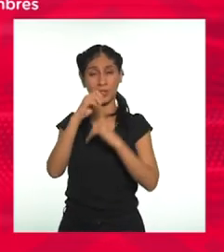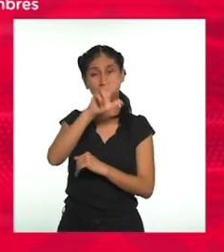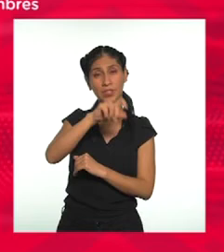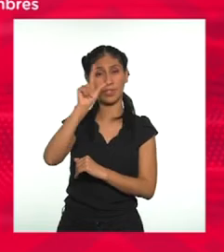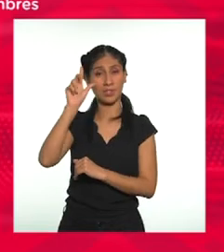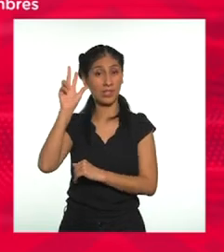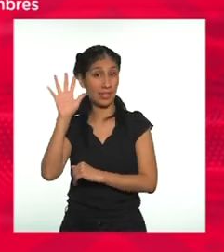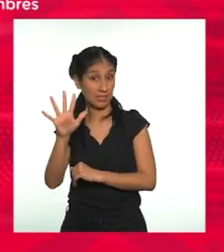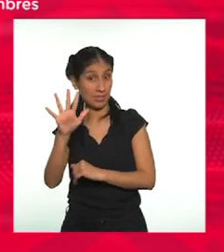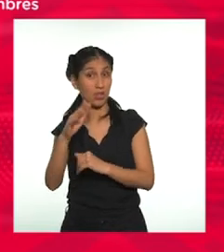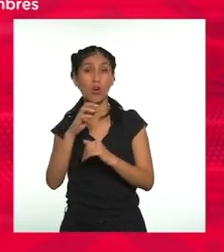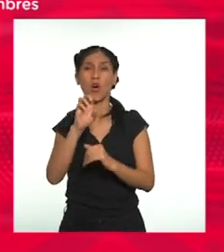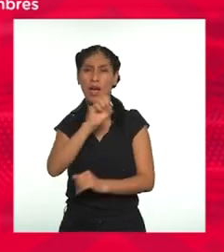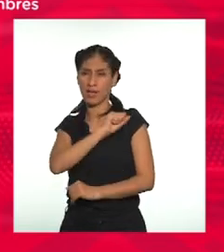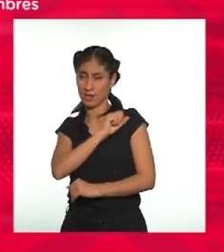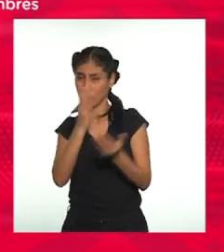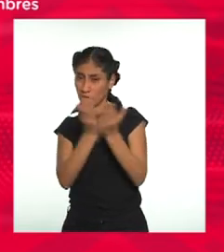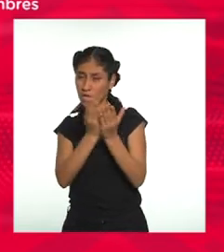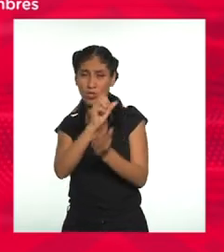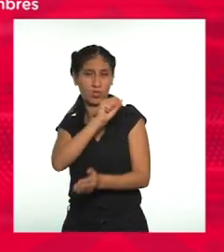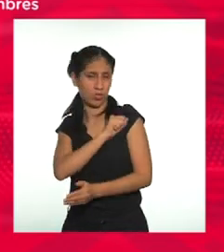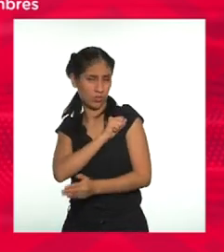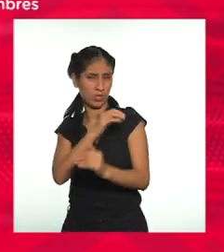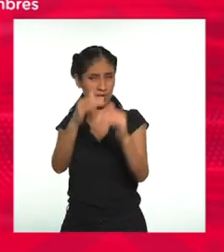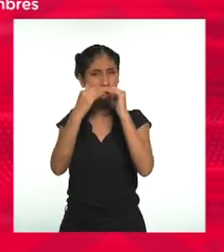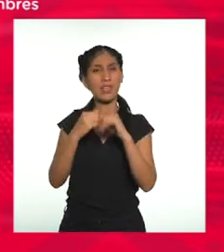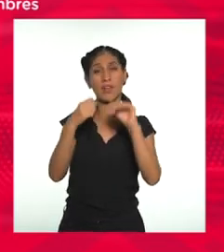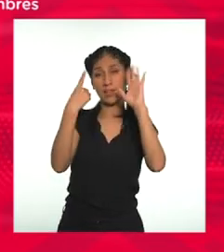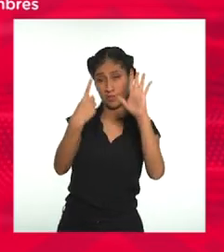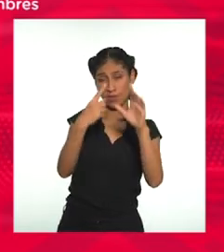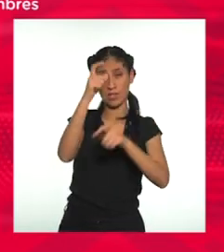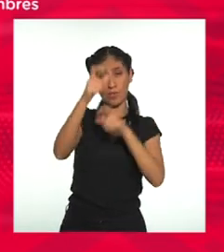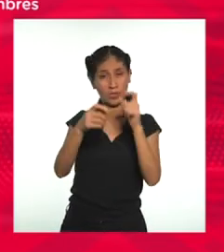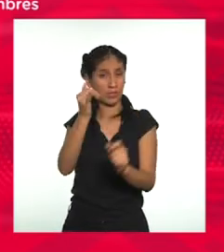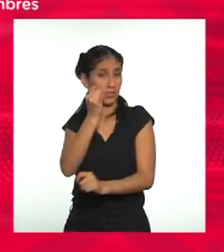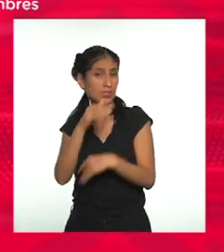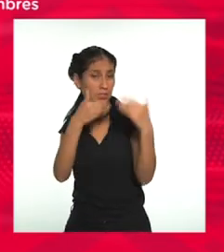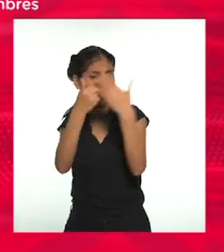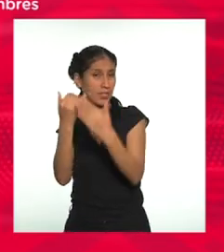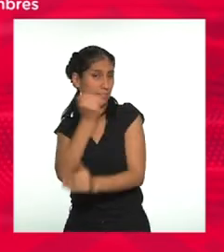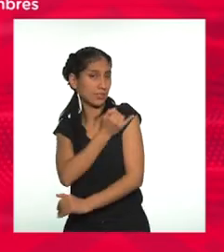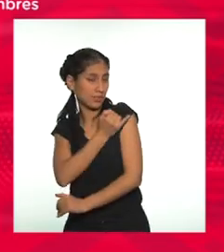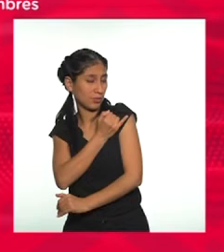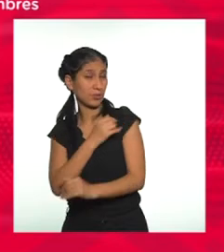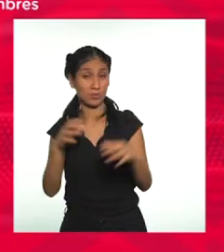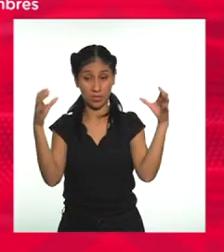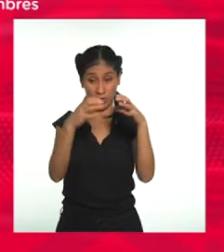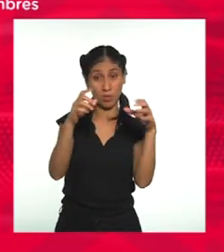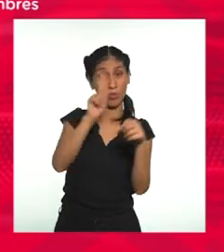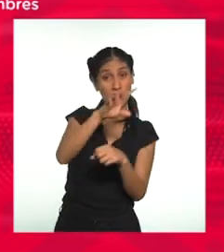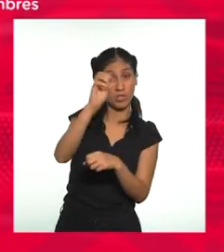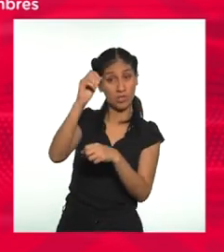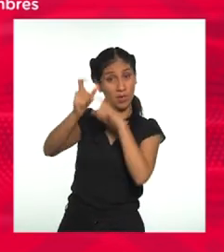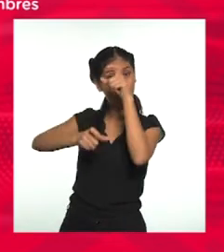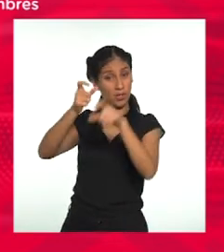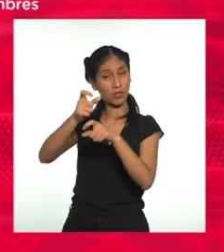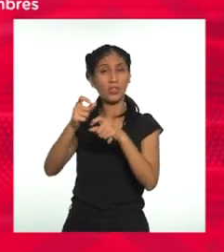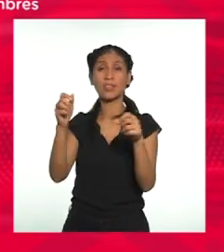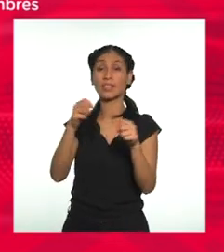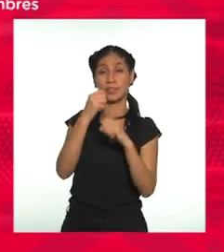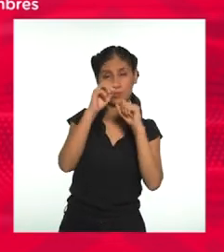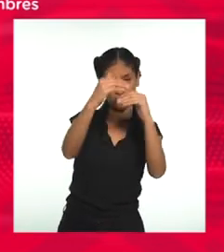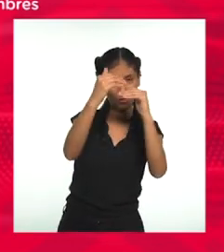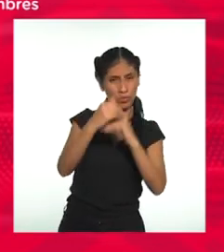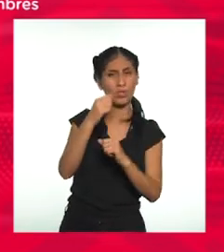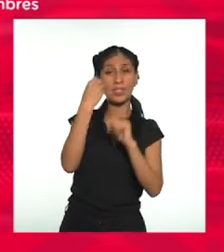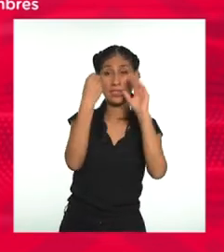a la educación secundaria y solo 6 a la educación superior. De esos 100 habitantes,